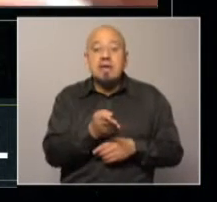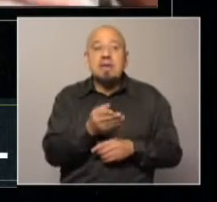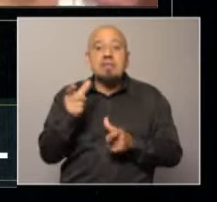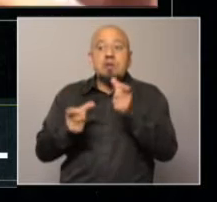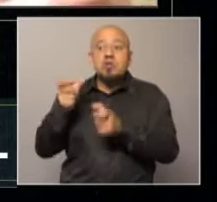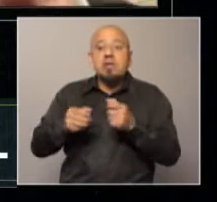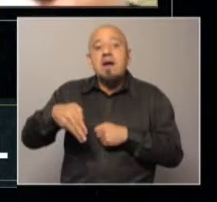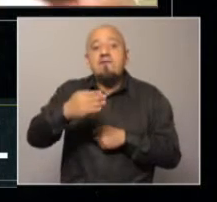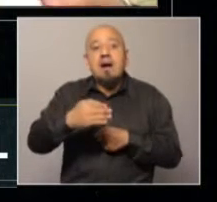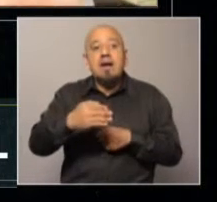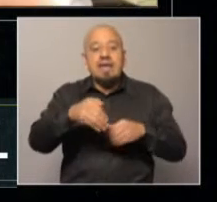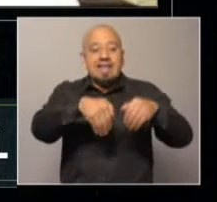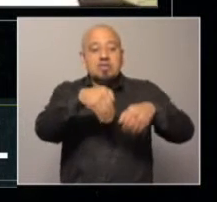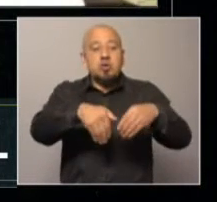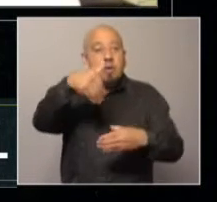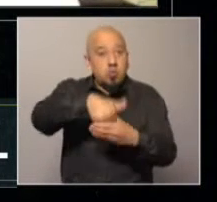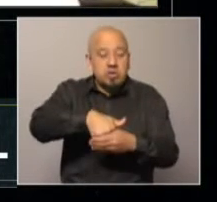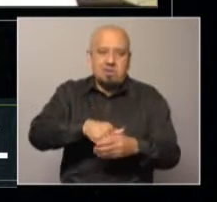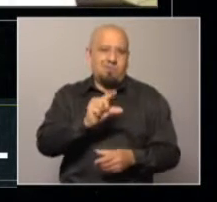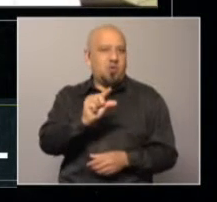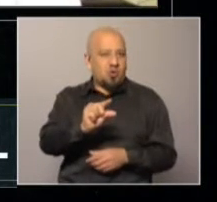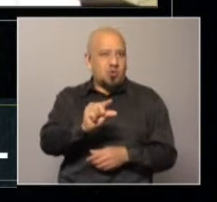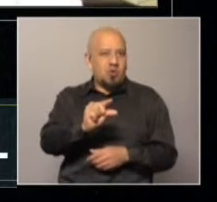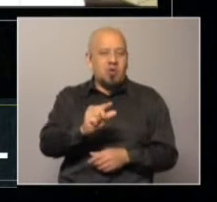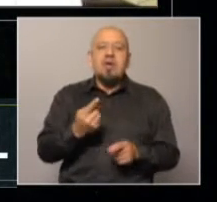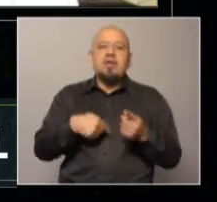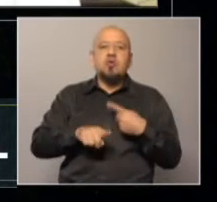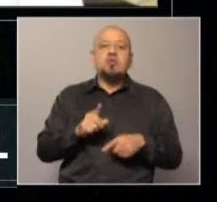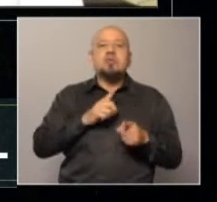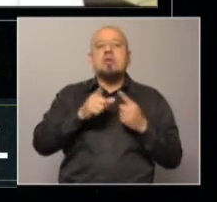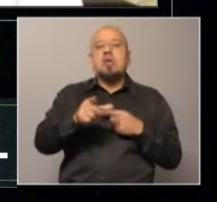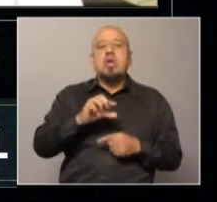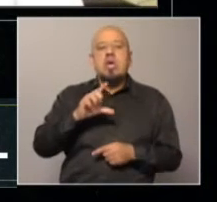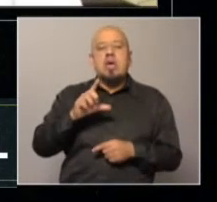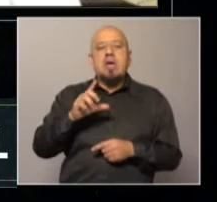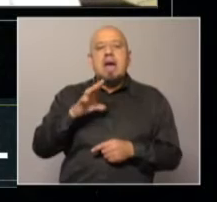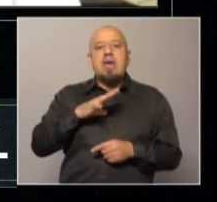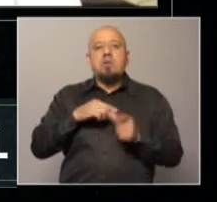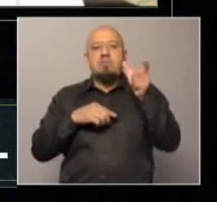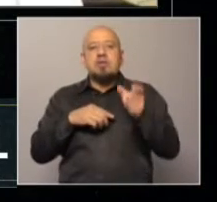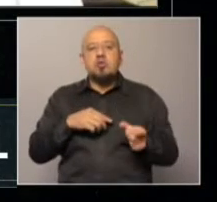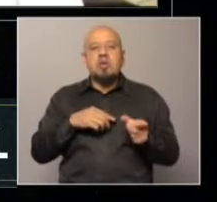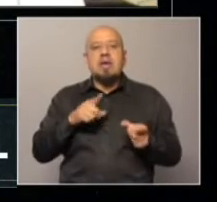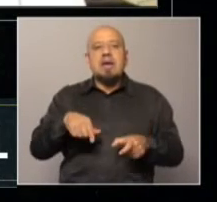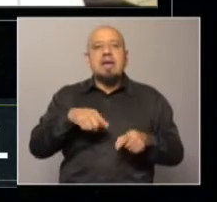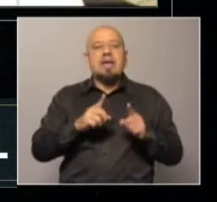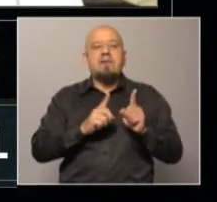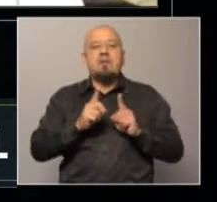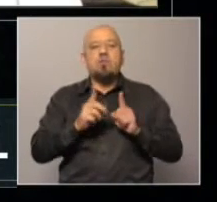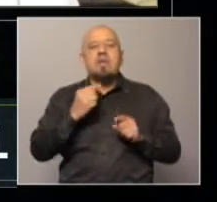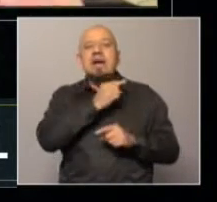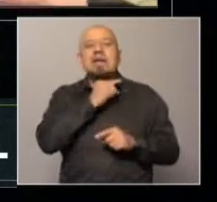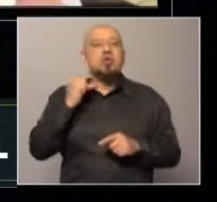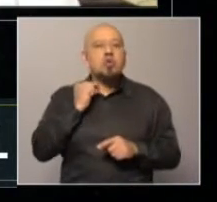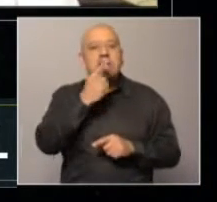se estaba, bueno, Juan Pablo Luna, que es uruguayo, que está acá en la Católica,